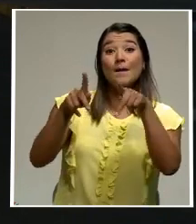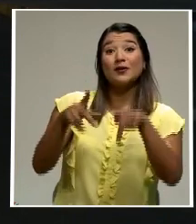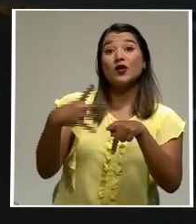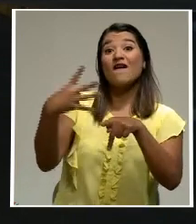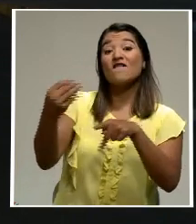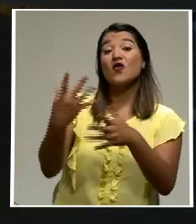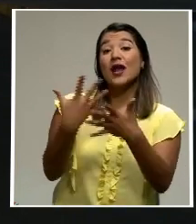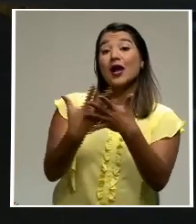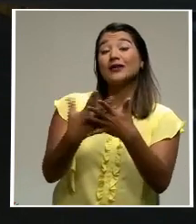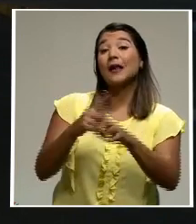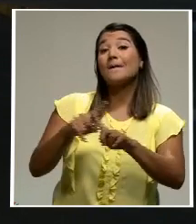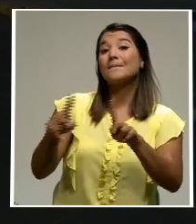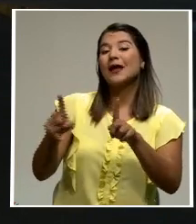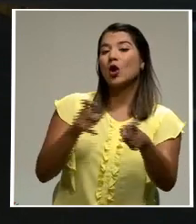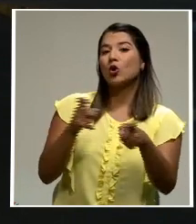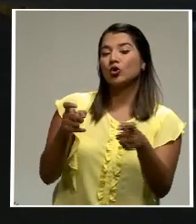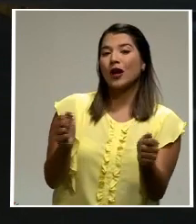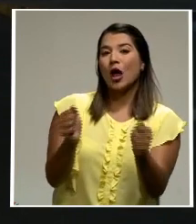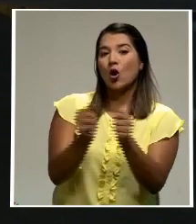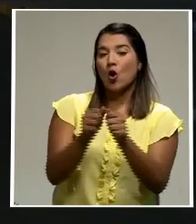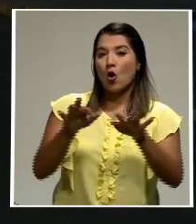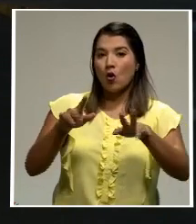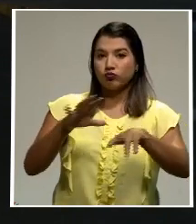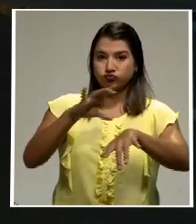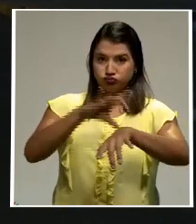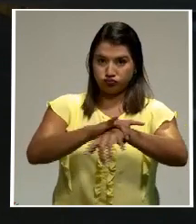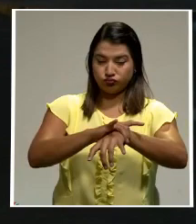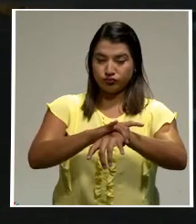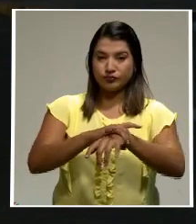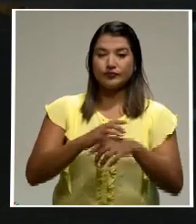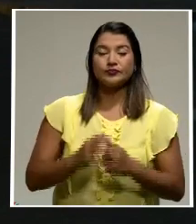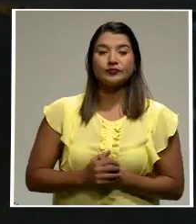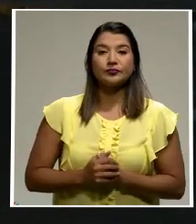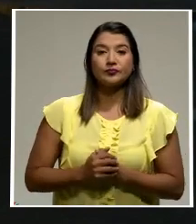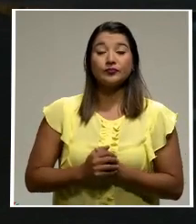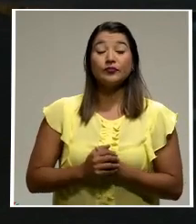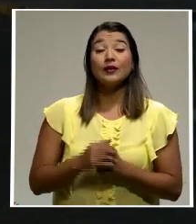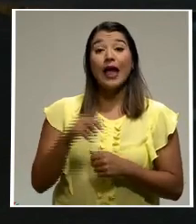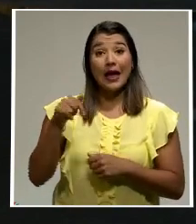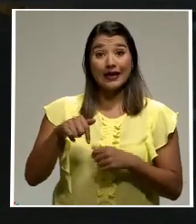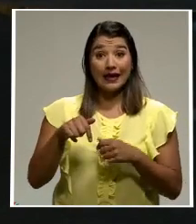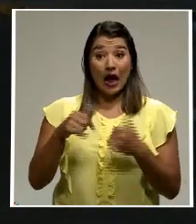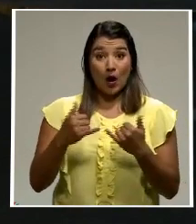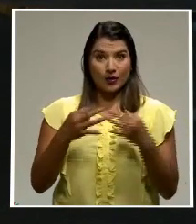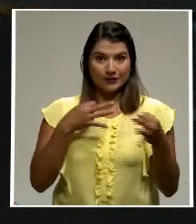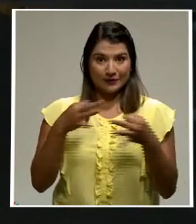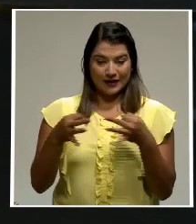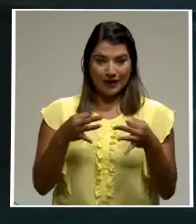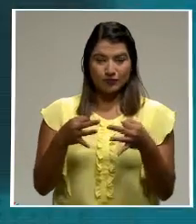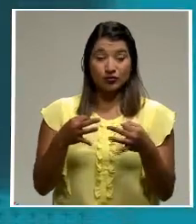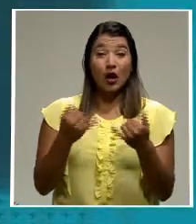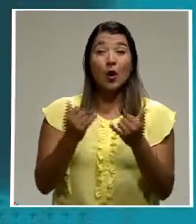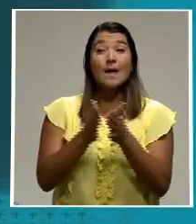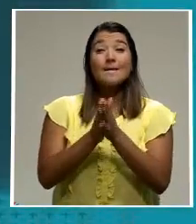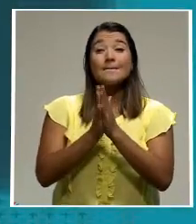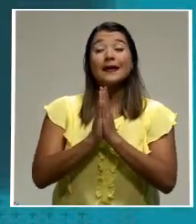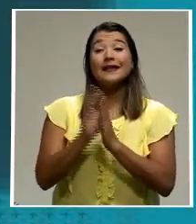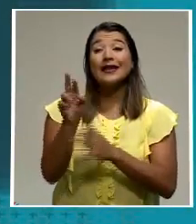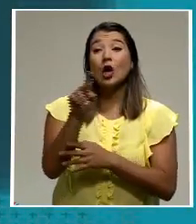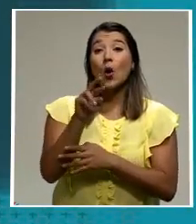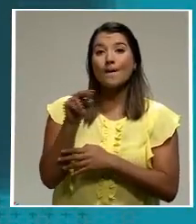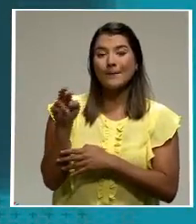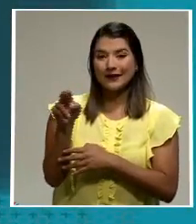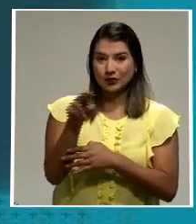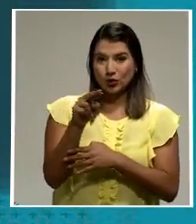da el seguimiento satelital de los privados de libertad, explicamos en las siguientes pantallas. Vamos a pedirle a nuestros compañeros, el